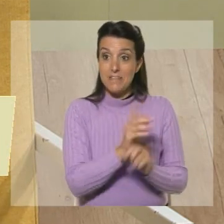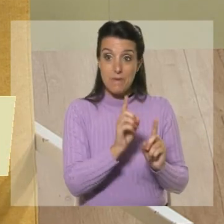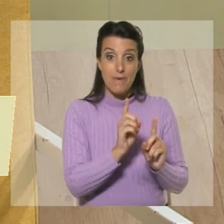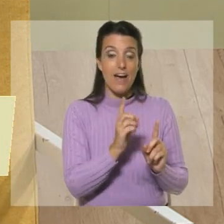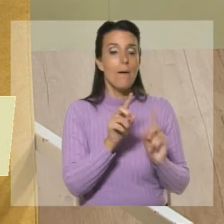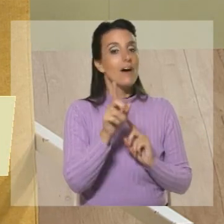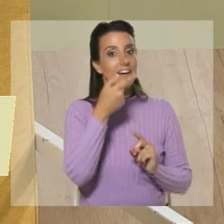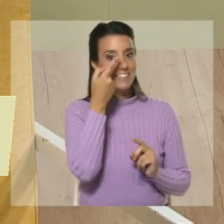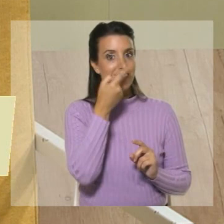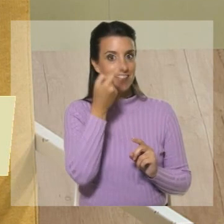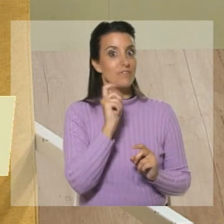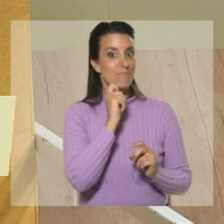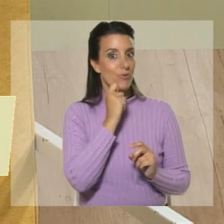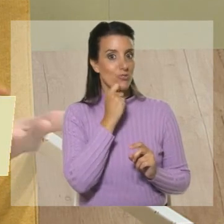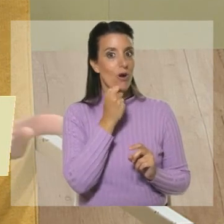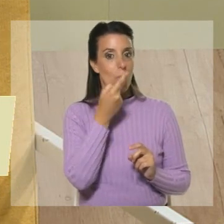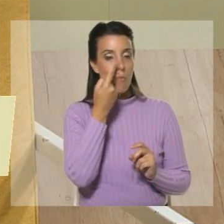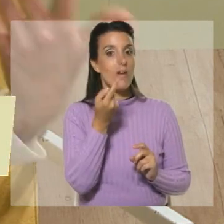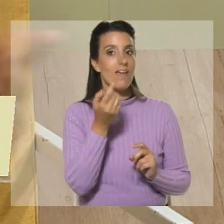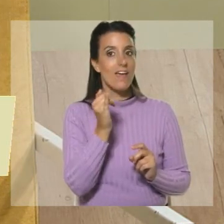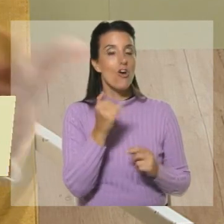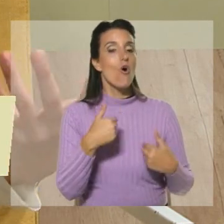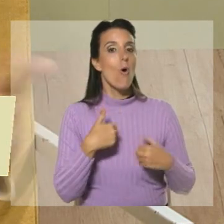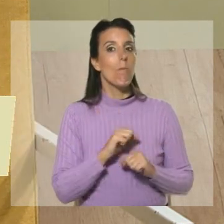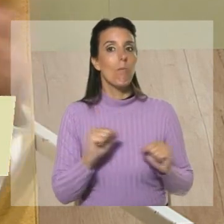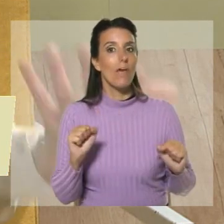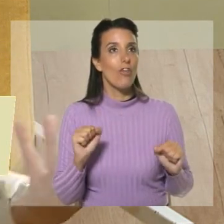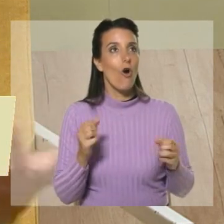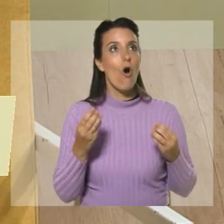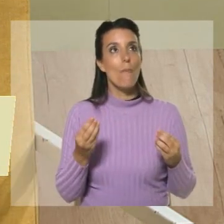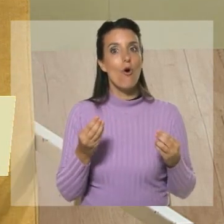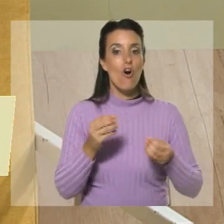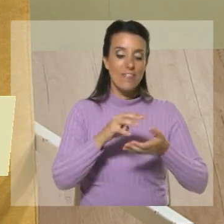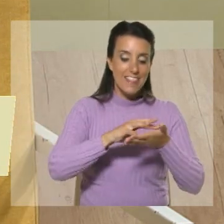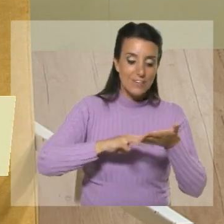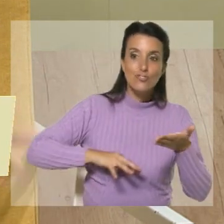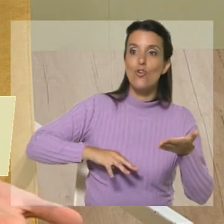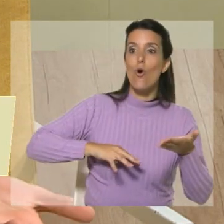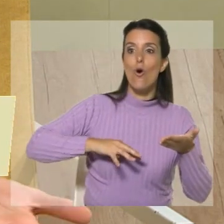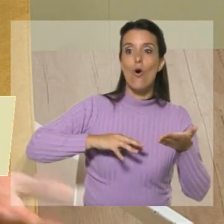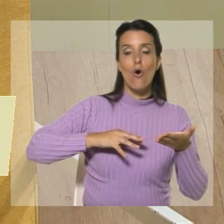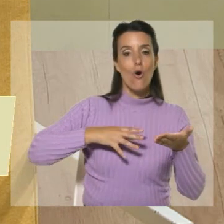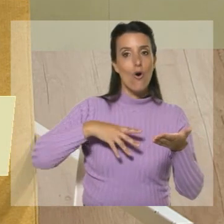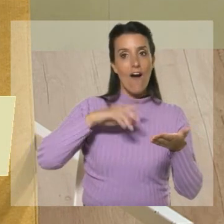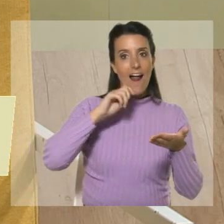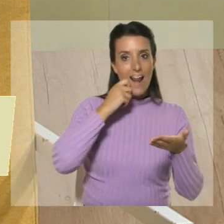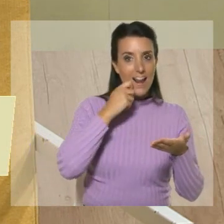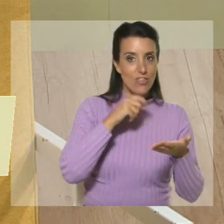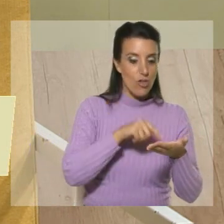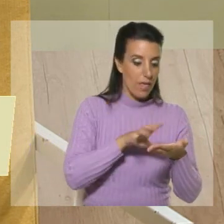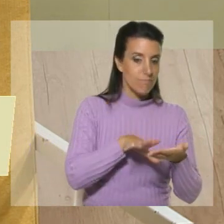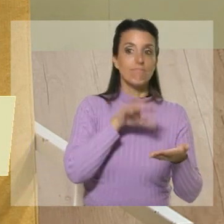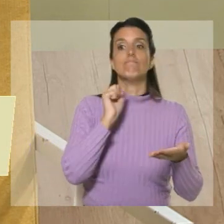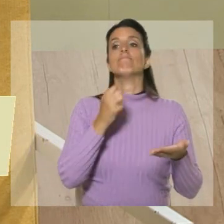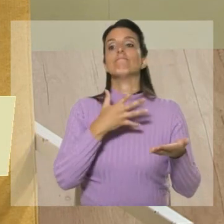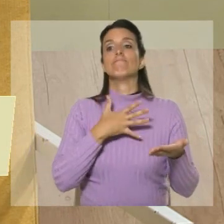muy interesante. O sea, muy, muy rápidamente yo dejé como que el texto se dejara contaminar en el buen sentido de lo que tenía